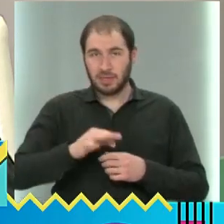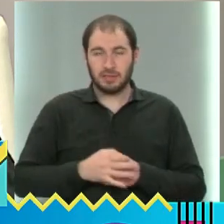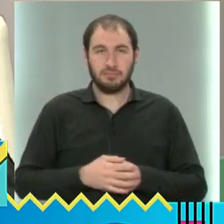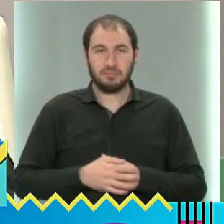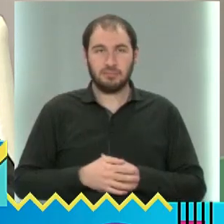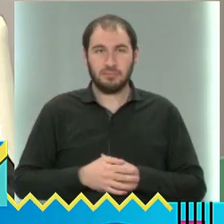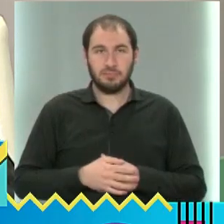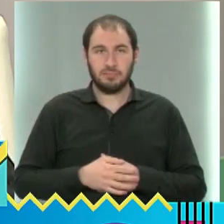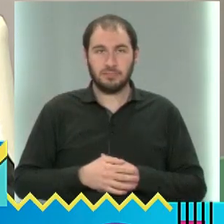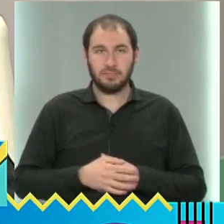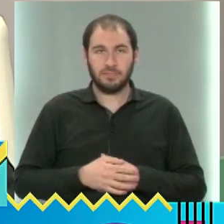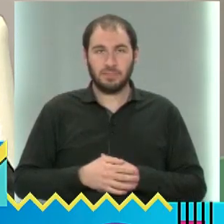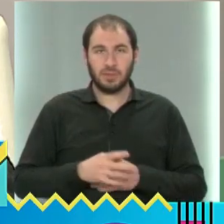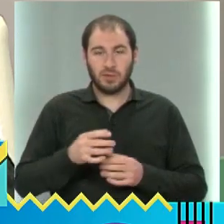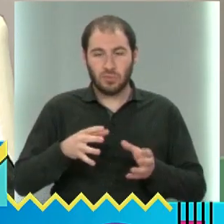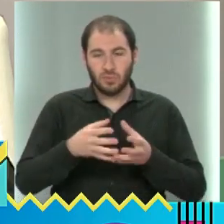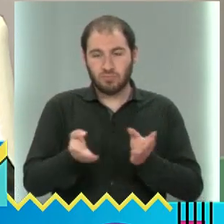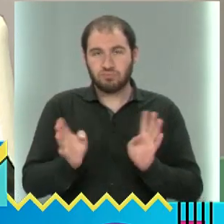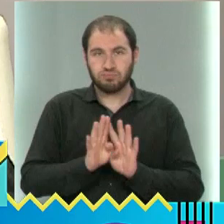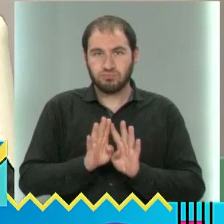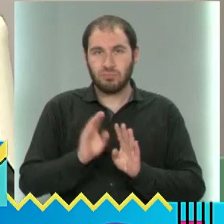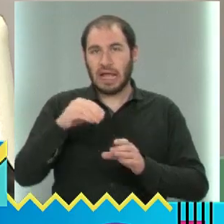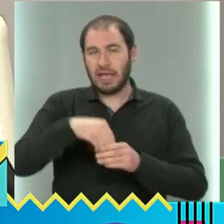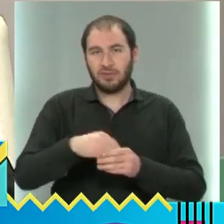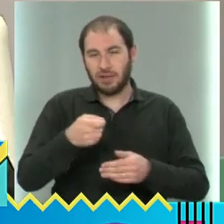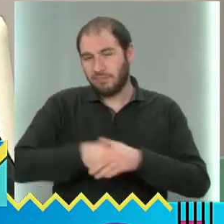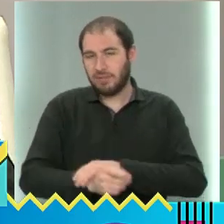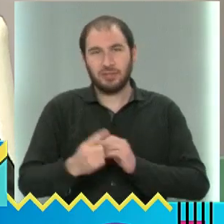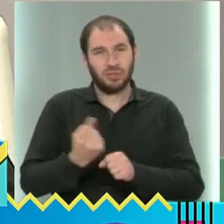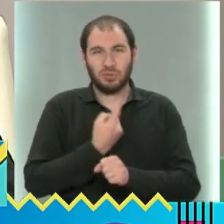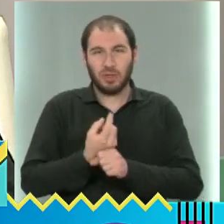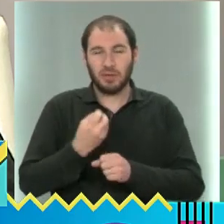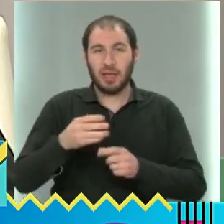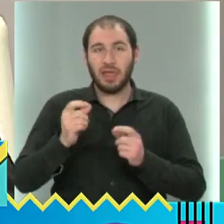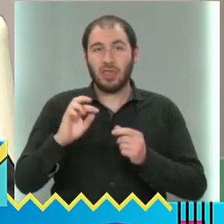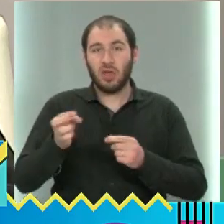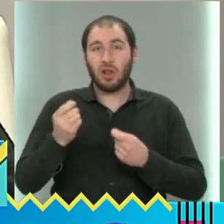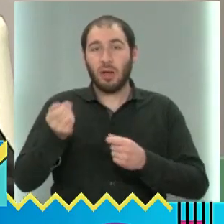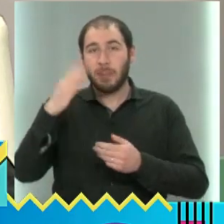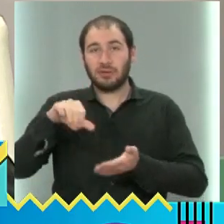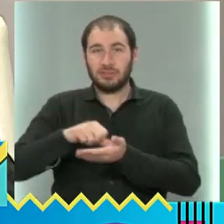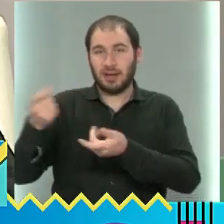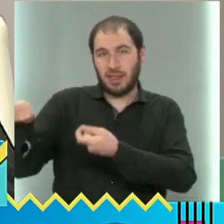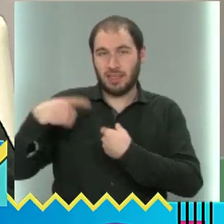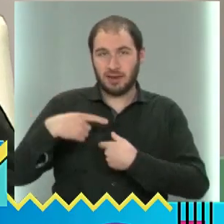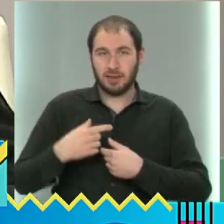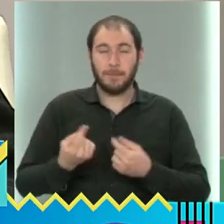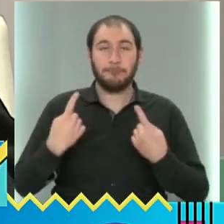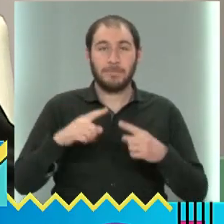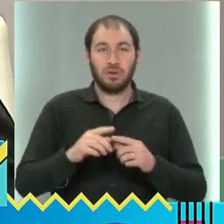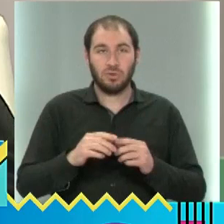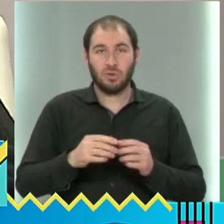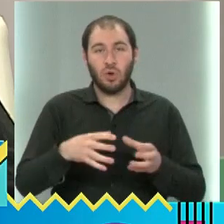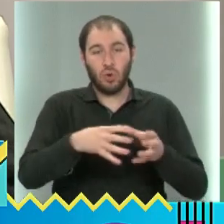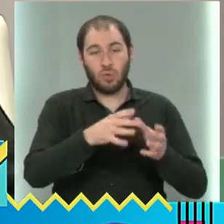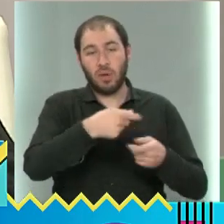un ámbito donde es imposible evadir porque todas las divisas entran a través del Banco Central. Claro. Pero hay un